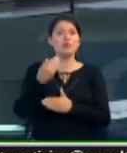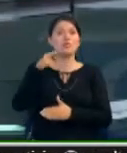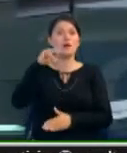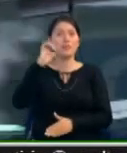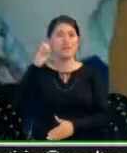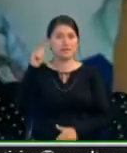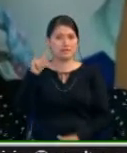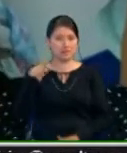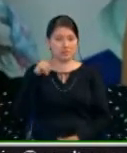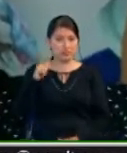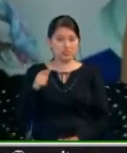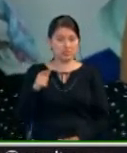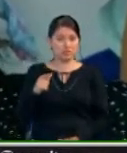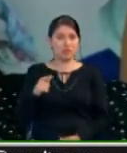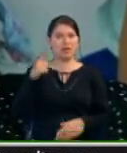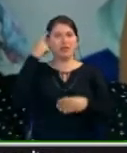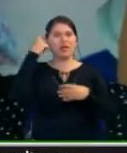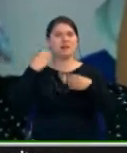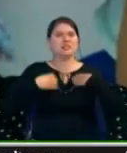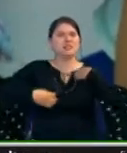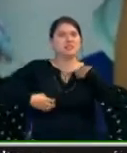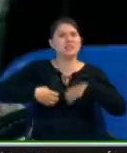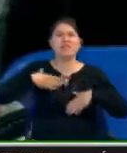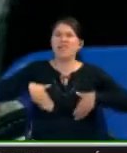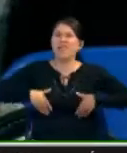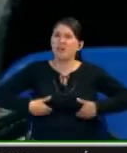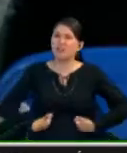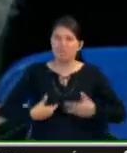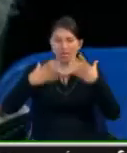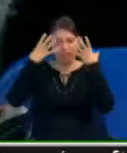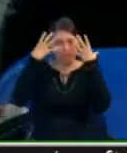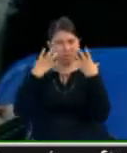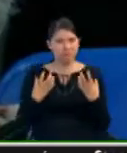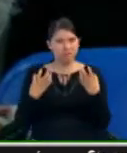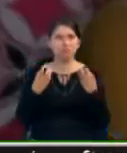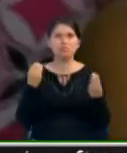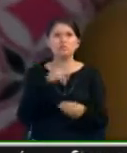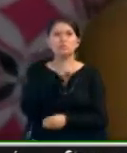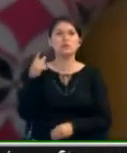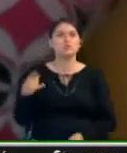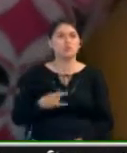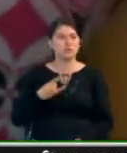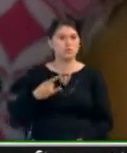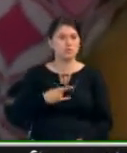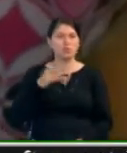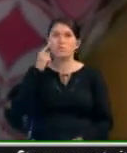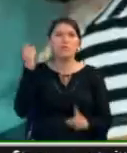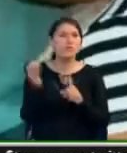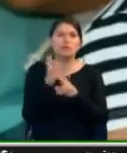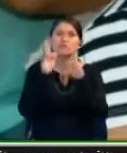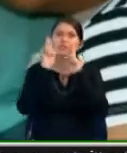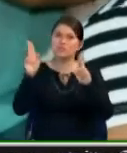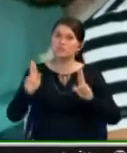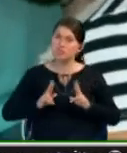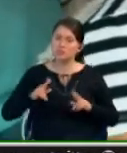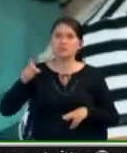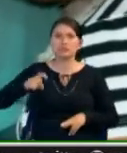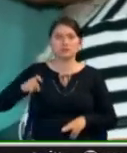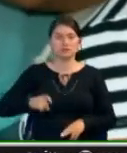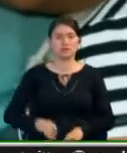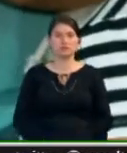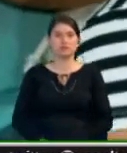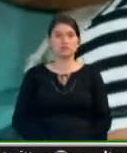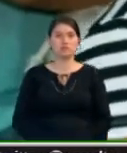EPS. Es el rostro de la angustia, el cansancio y la frustración de muchos usuarios que no encuentran respuestas a sus